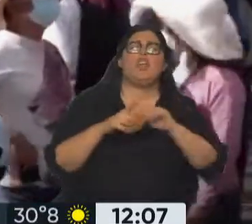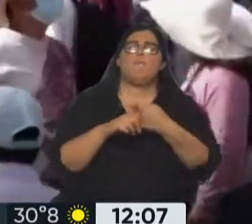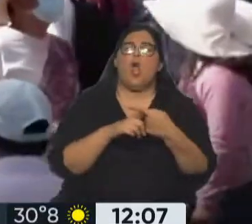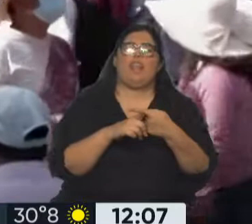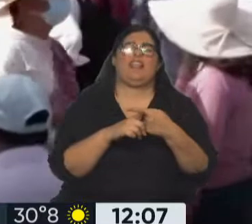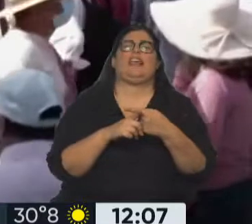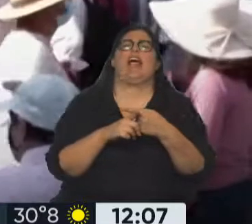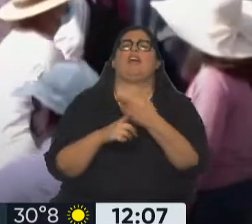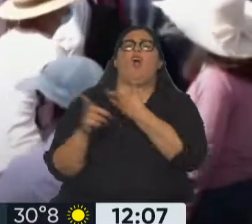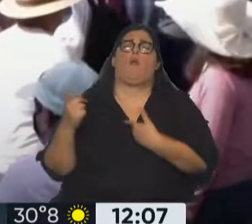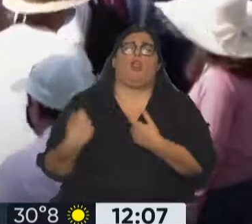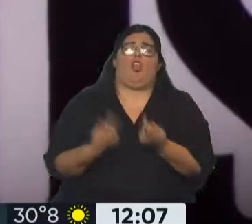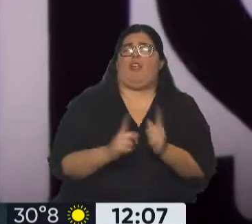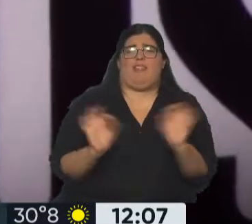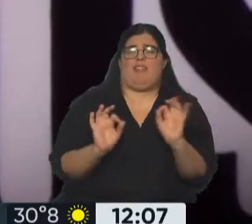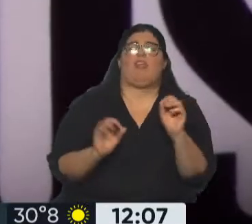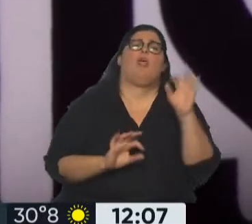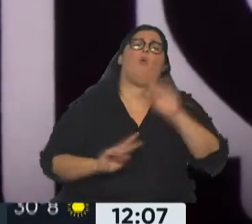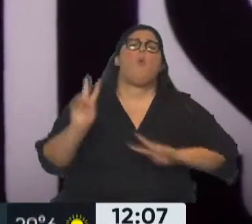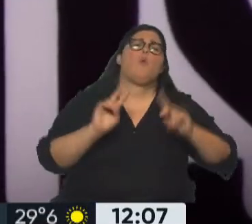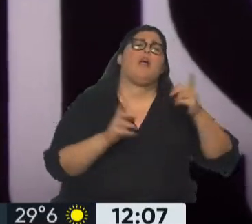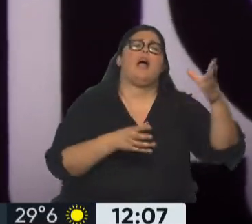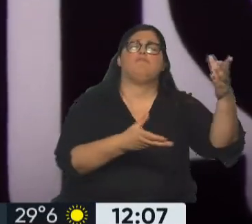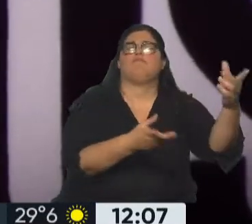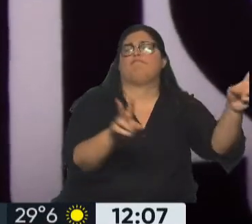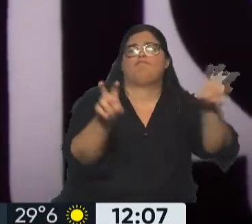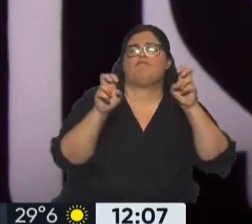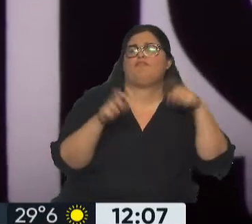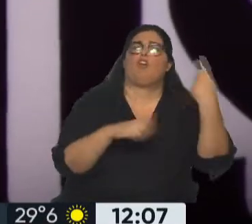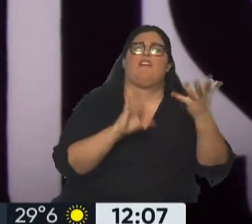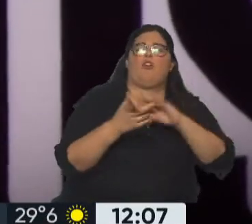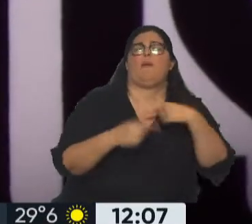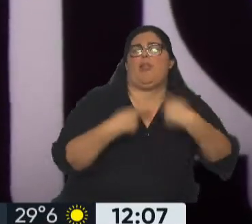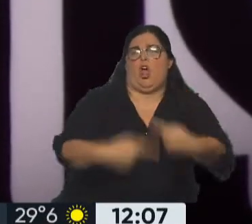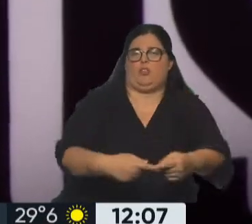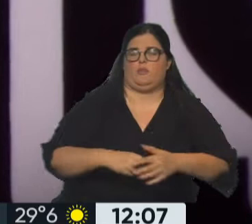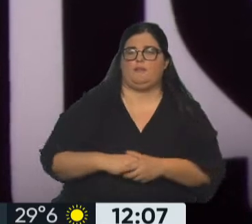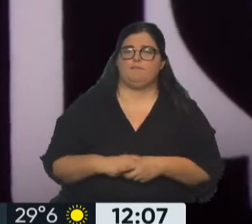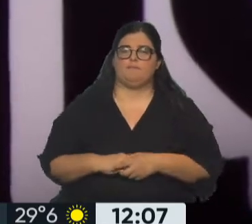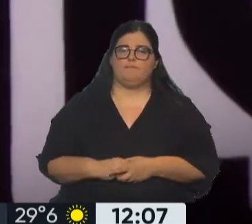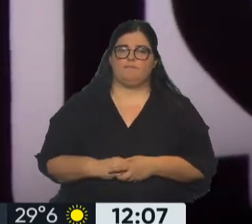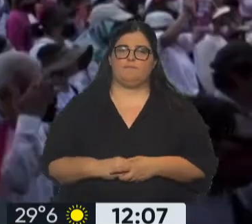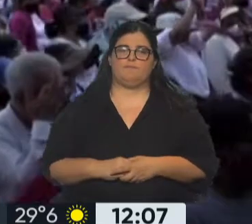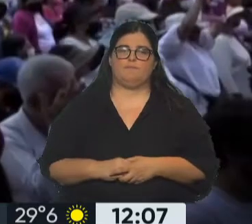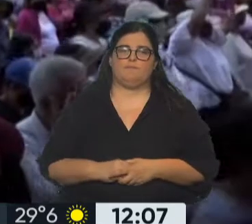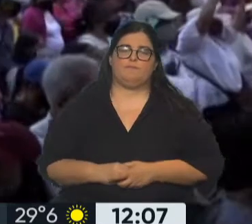recaudaciones alternativas para subsistir. Hacemos un llamado a todos los grupos parlamentarios.